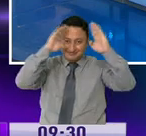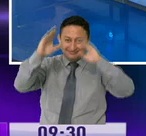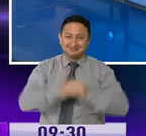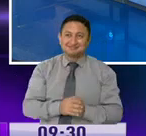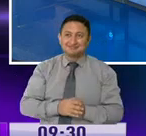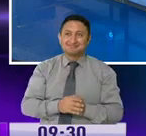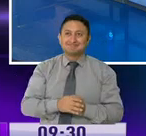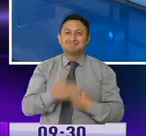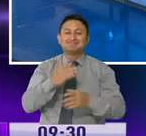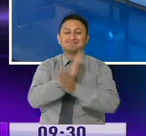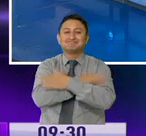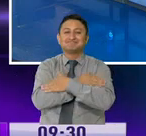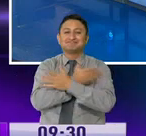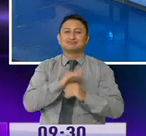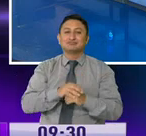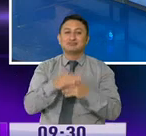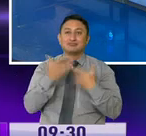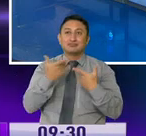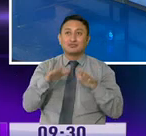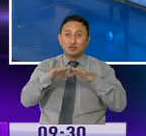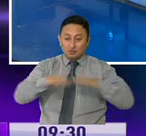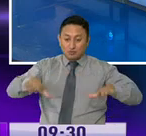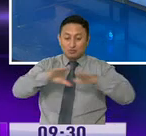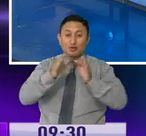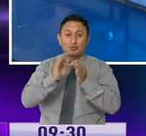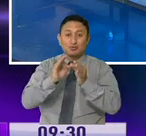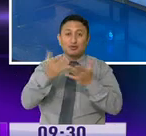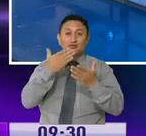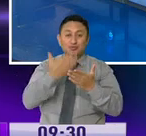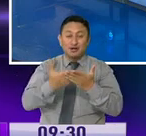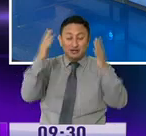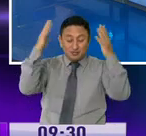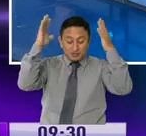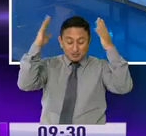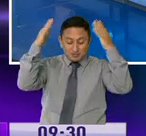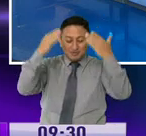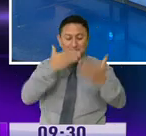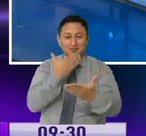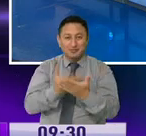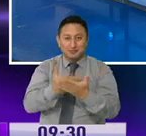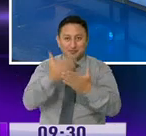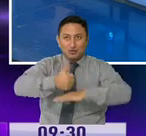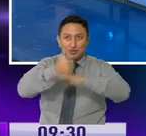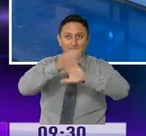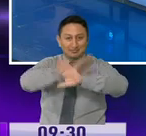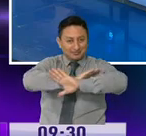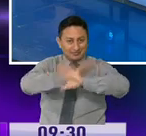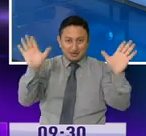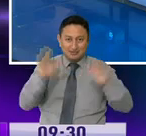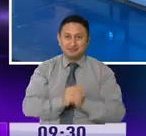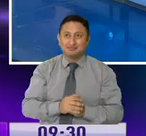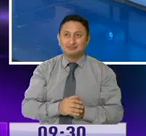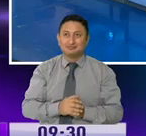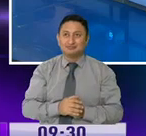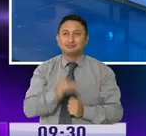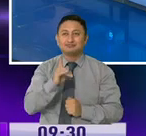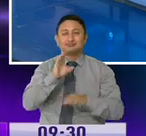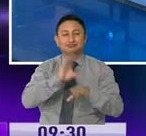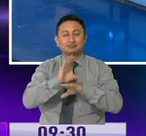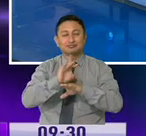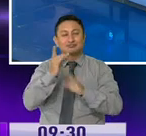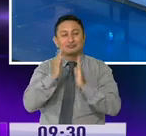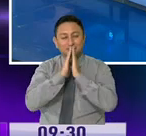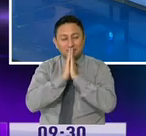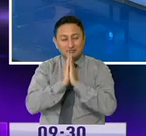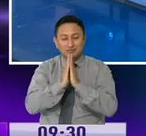Un abrazo gigantesco. Está arreglado y el agujero, hay que aplaudir. ¡Eh! ¡Oh! Muchas gracias. Muy bien. Y la recomendación muy